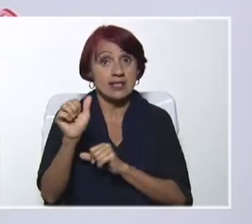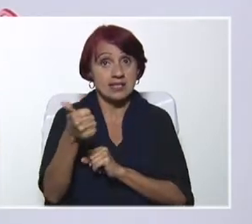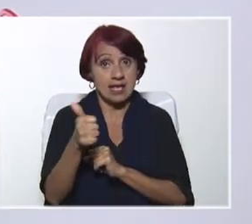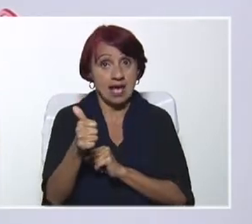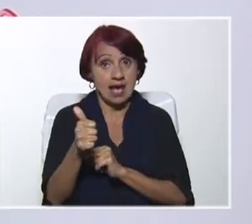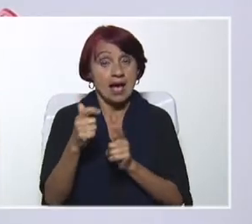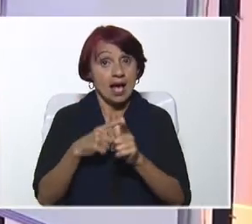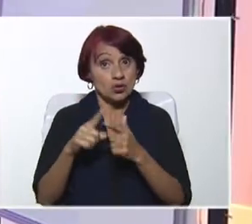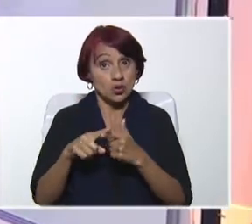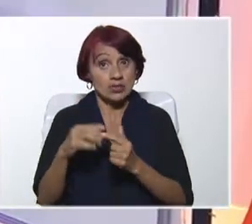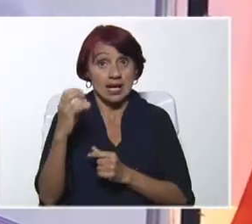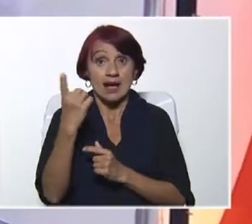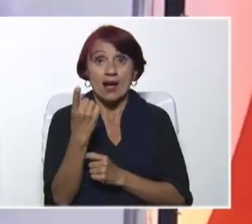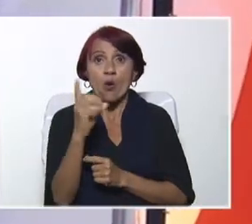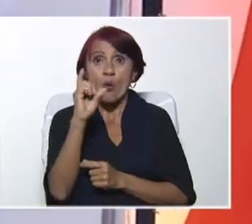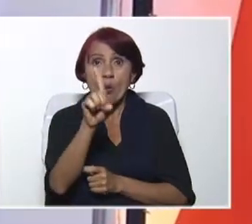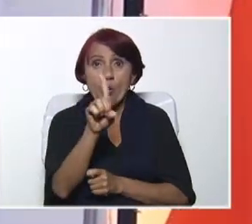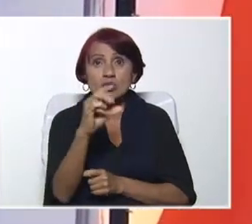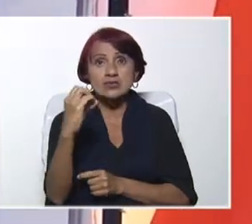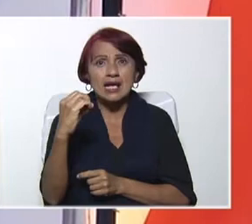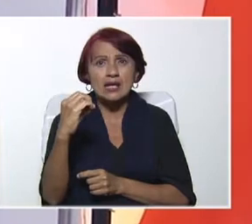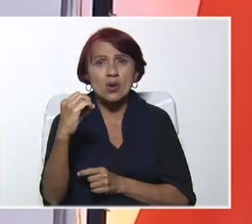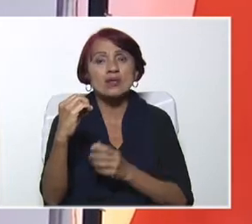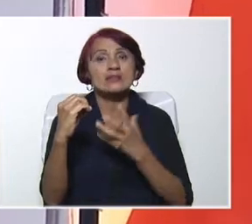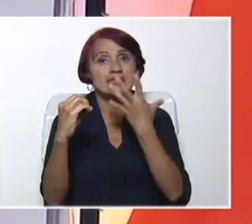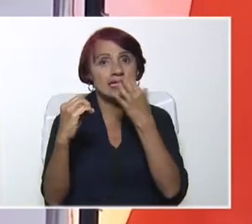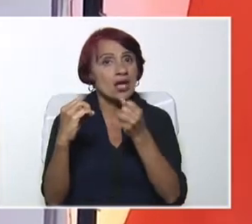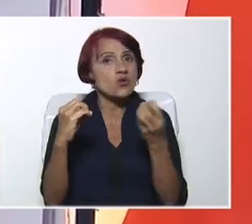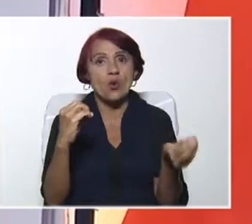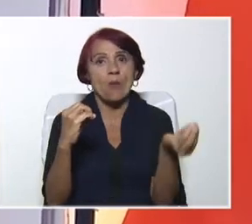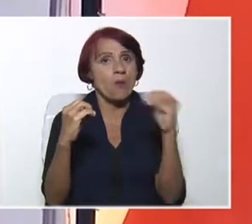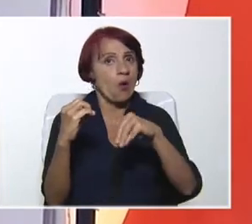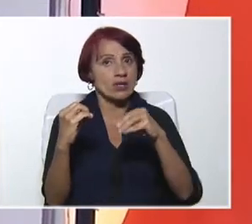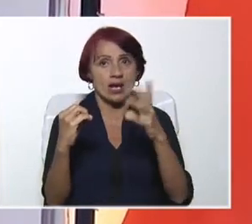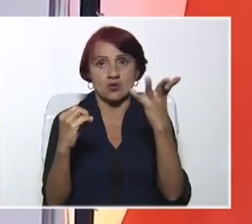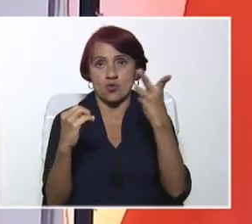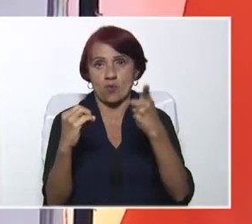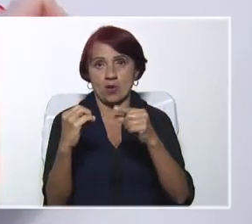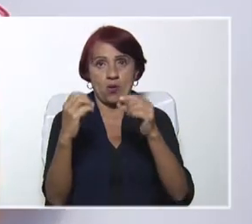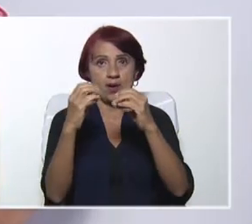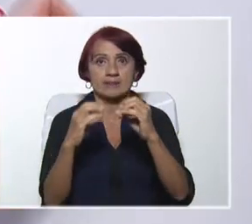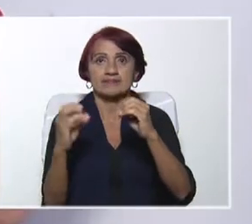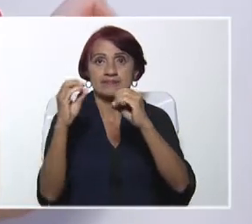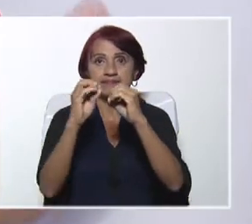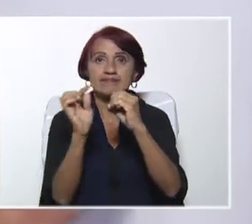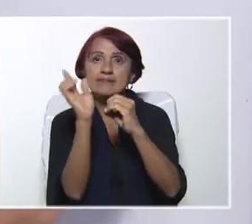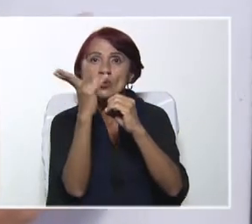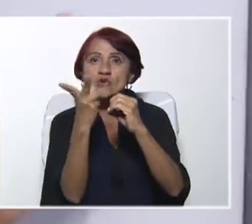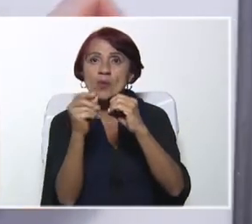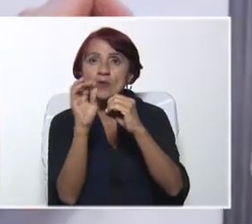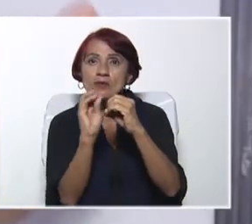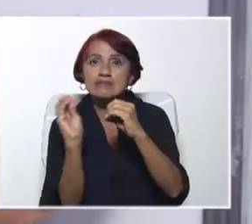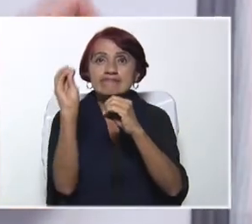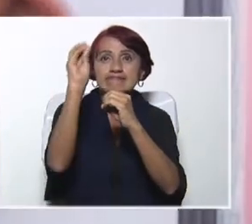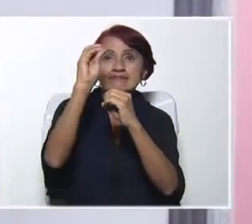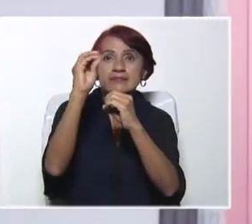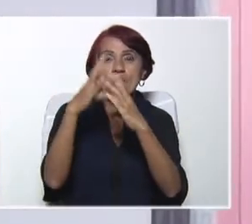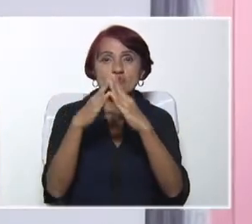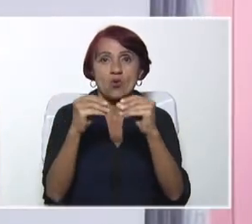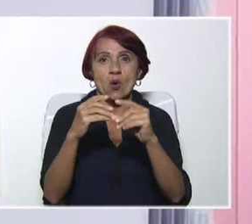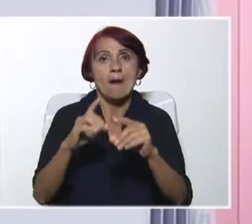y como la potencia es 1, se sobreentiende, entonces no la colocamos, por 10, más